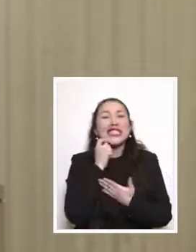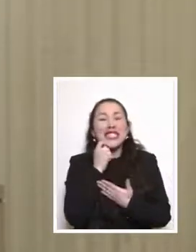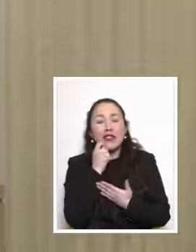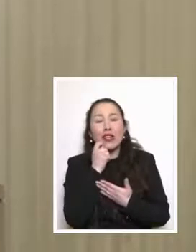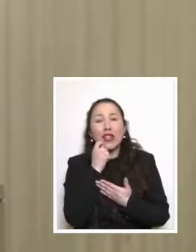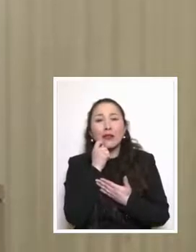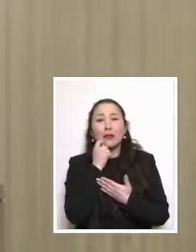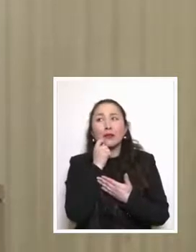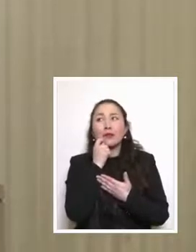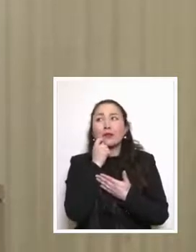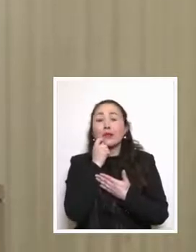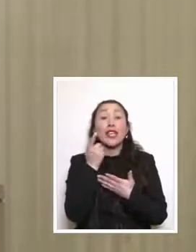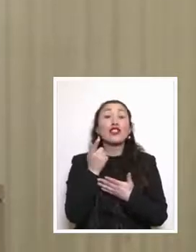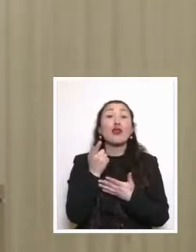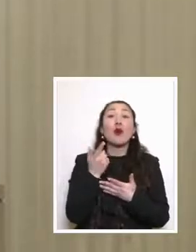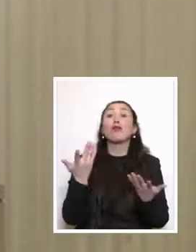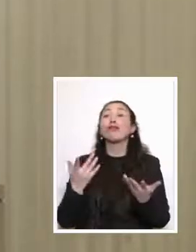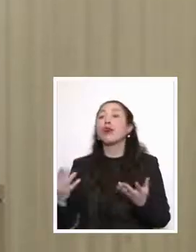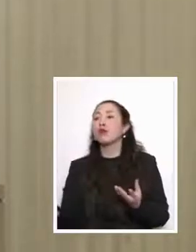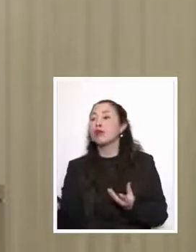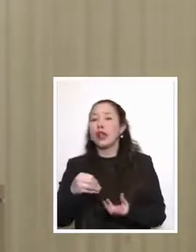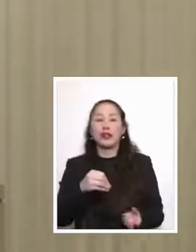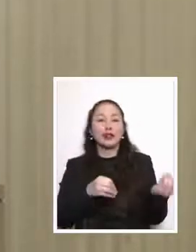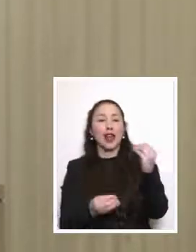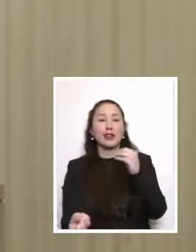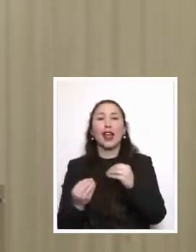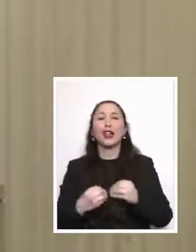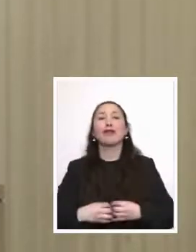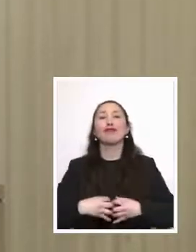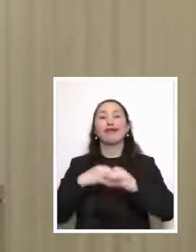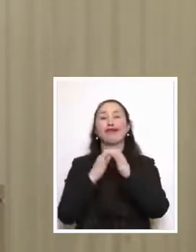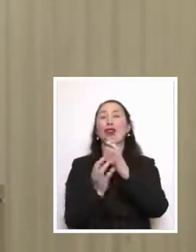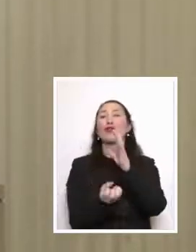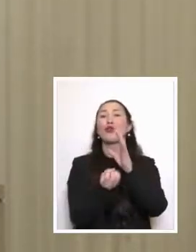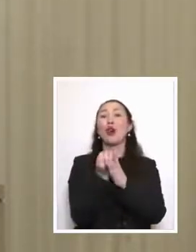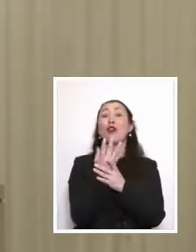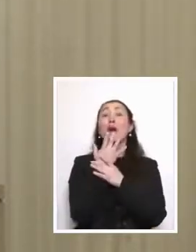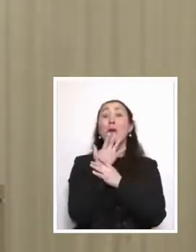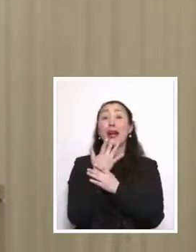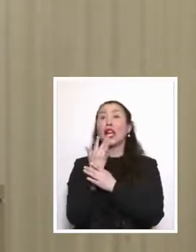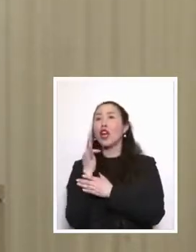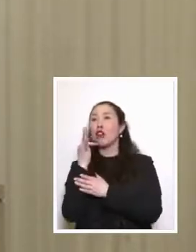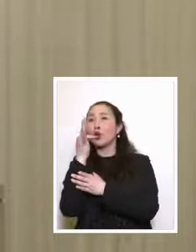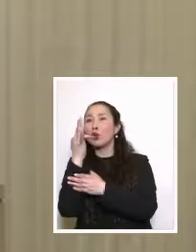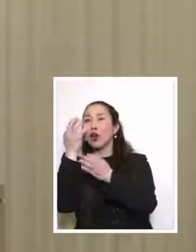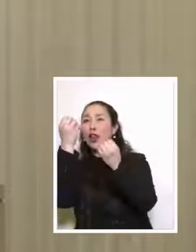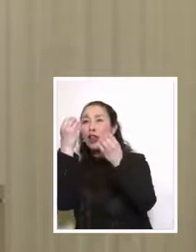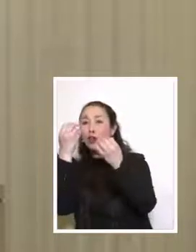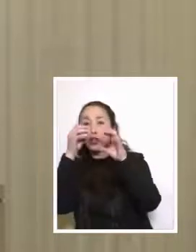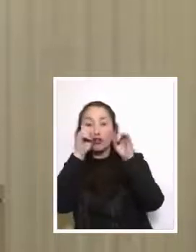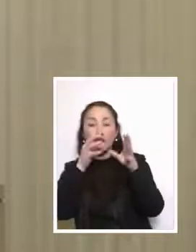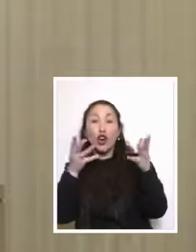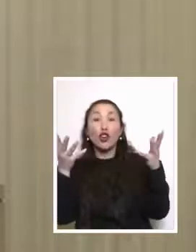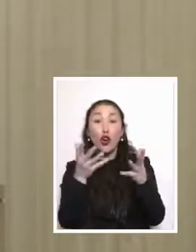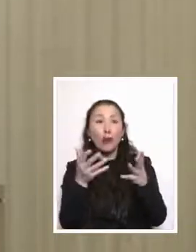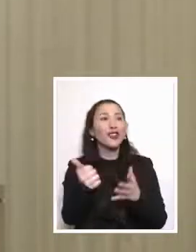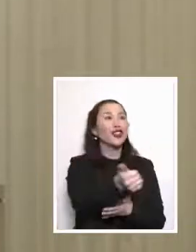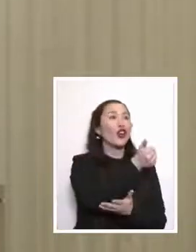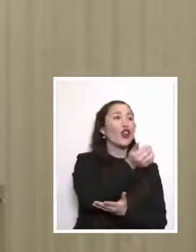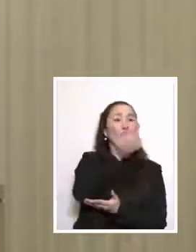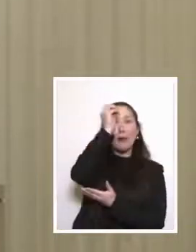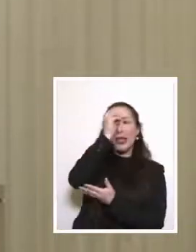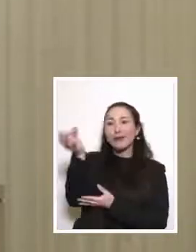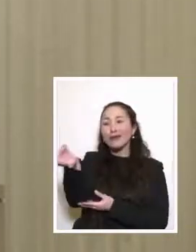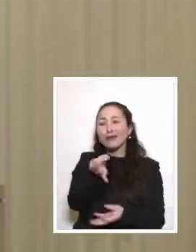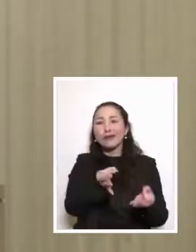esta co-construcción para entre todos, ¿no? Crearmos estos futuros de la educación a que todos en el fin, al fin y al